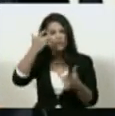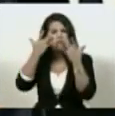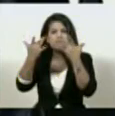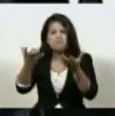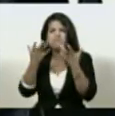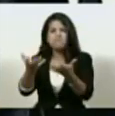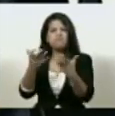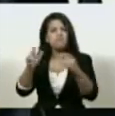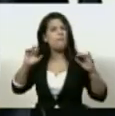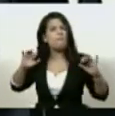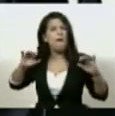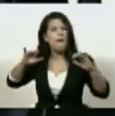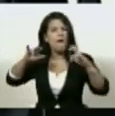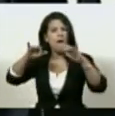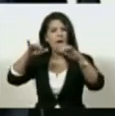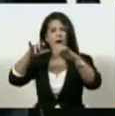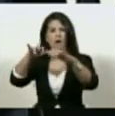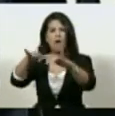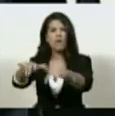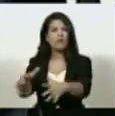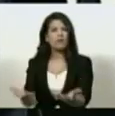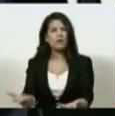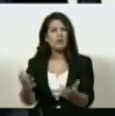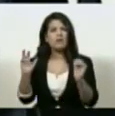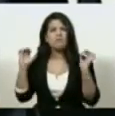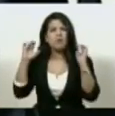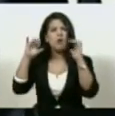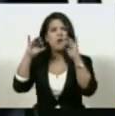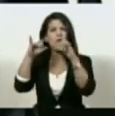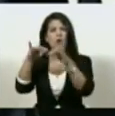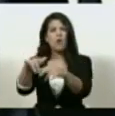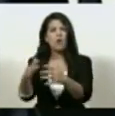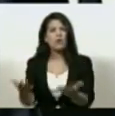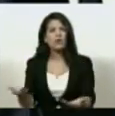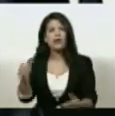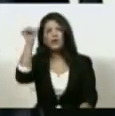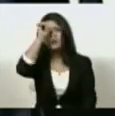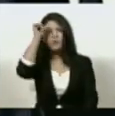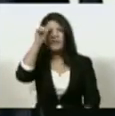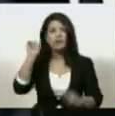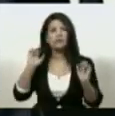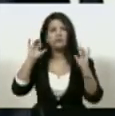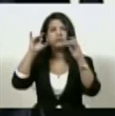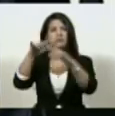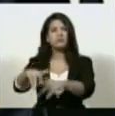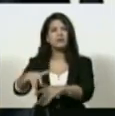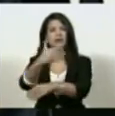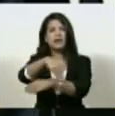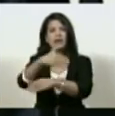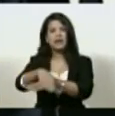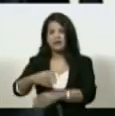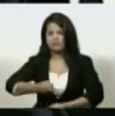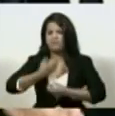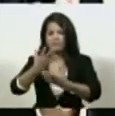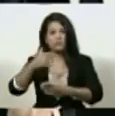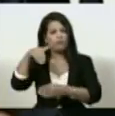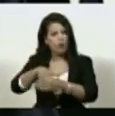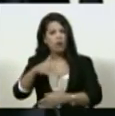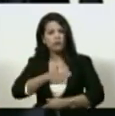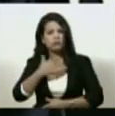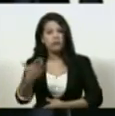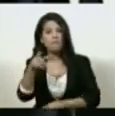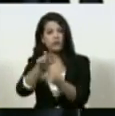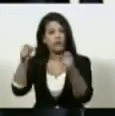número, pero fueron tantos que es difícil contarlos, que el domingo salió a las calles a expresar su voluntad de votar en